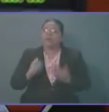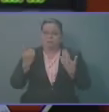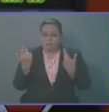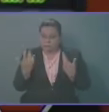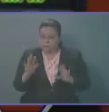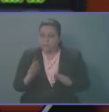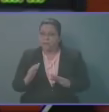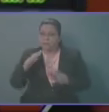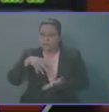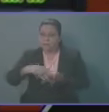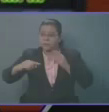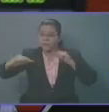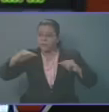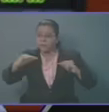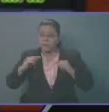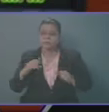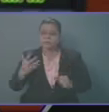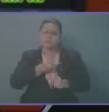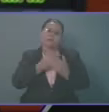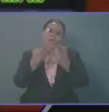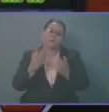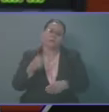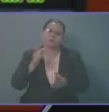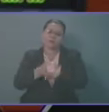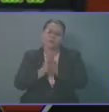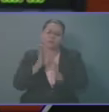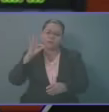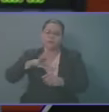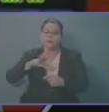de lo que es la democracia en este pleno, que someta a votación si se convoca o no.